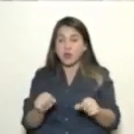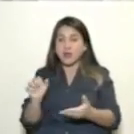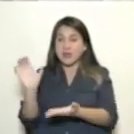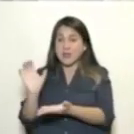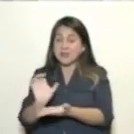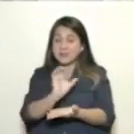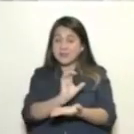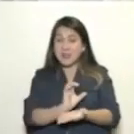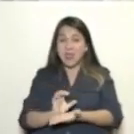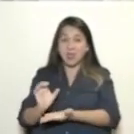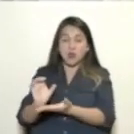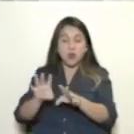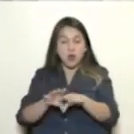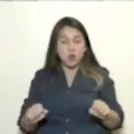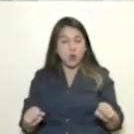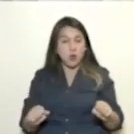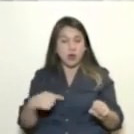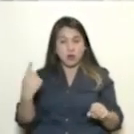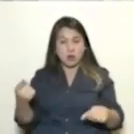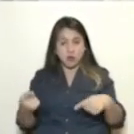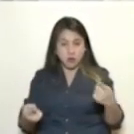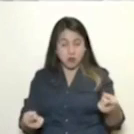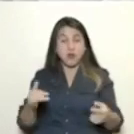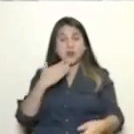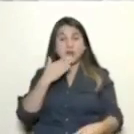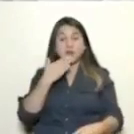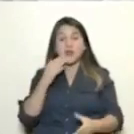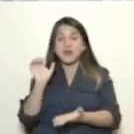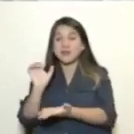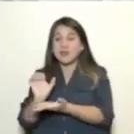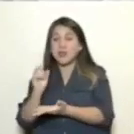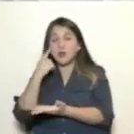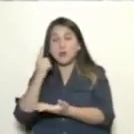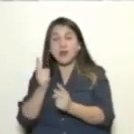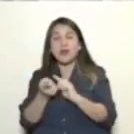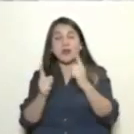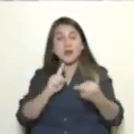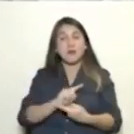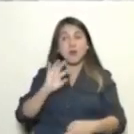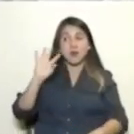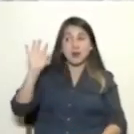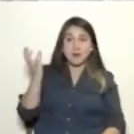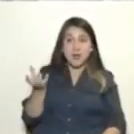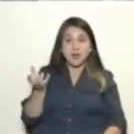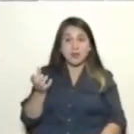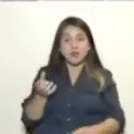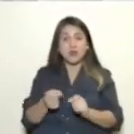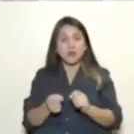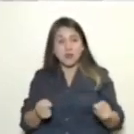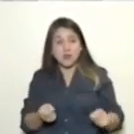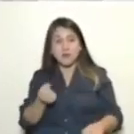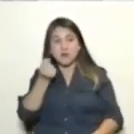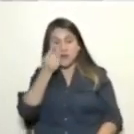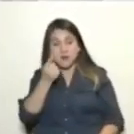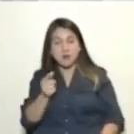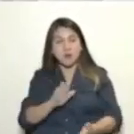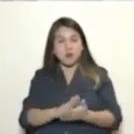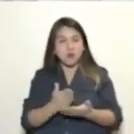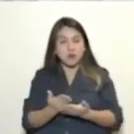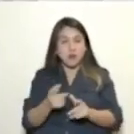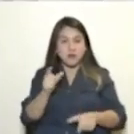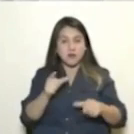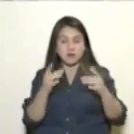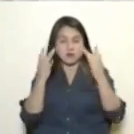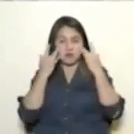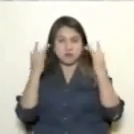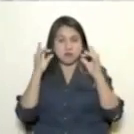estados, igual como hay un acuerdo internacional entre los estados para el cambio climático, lo medimos y tenemos sabios y todo lo demás,